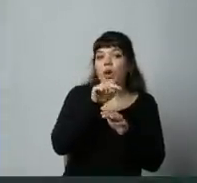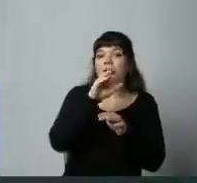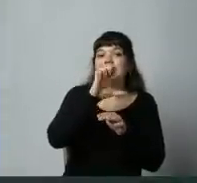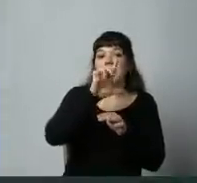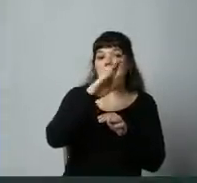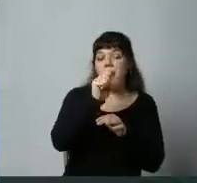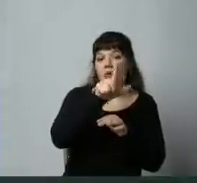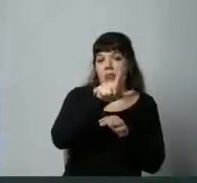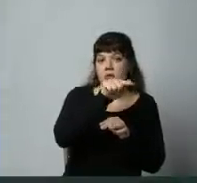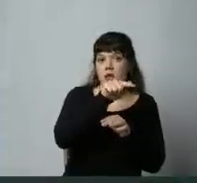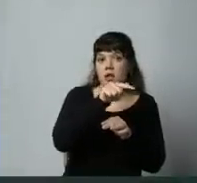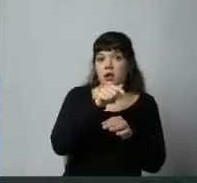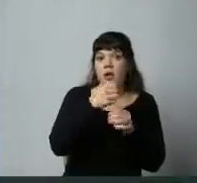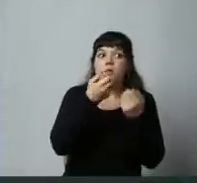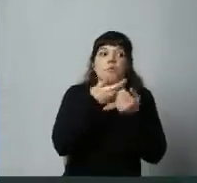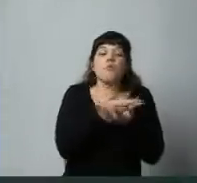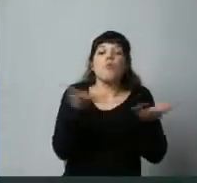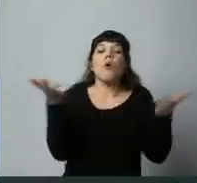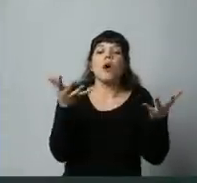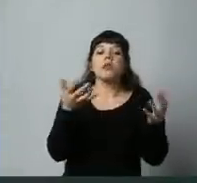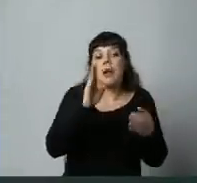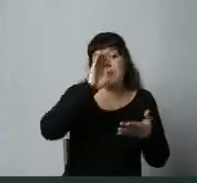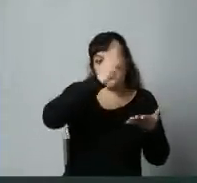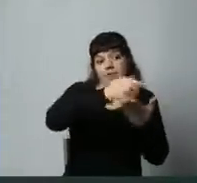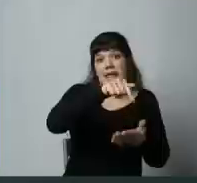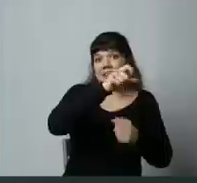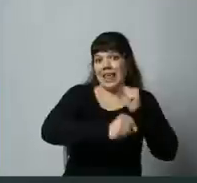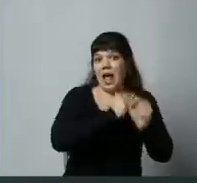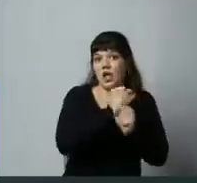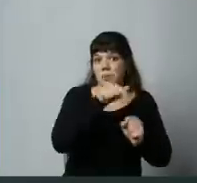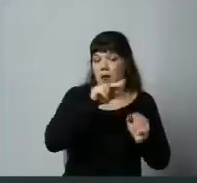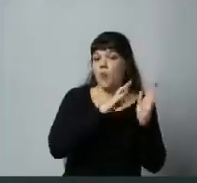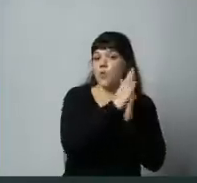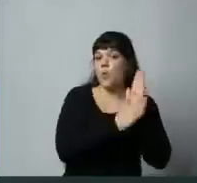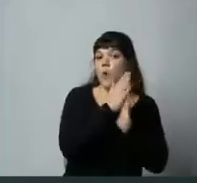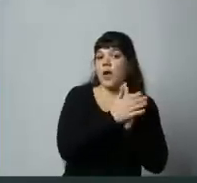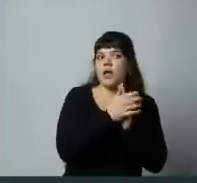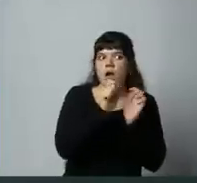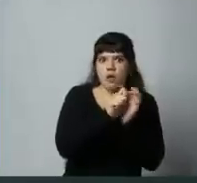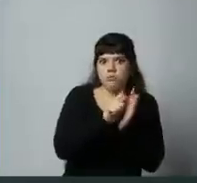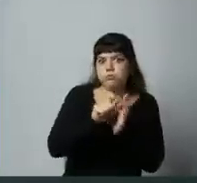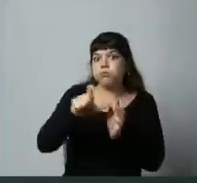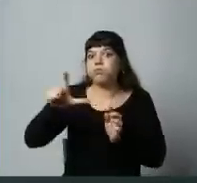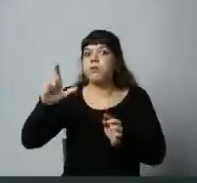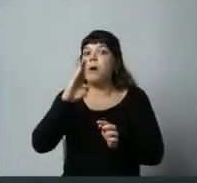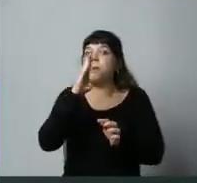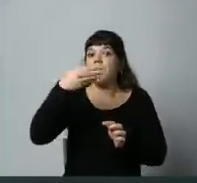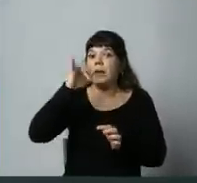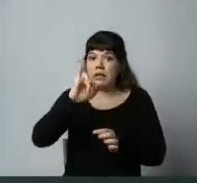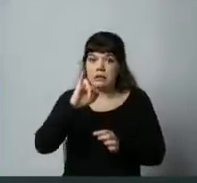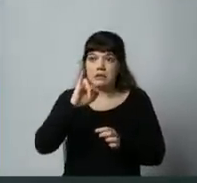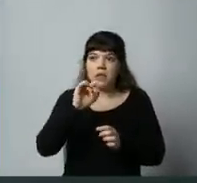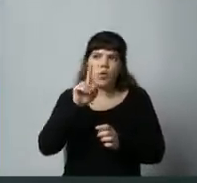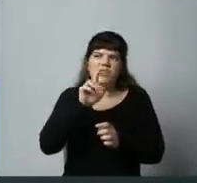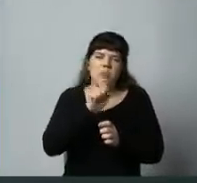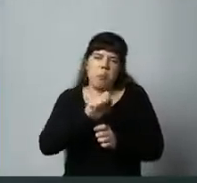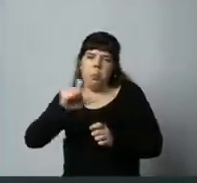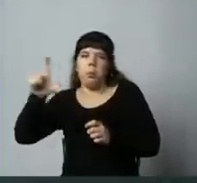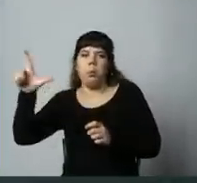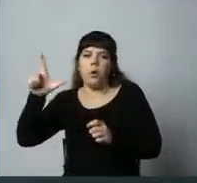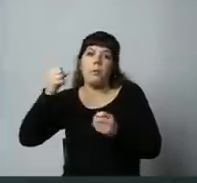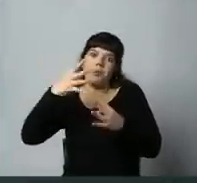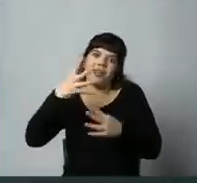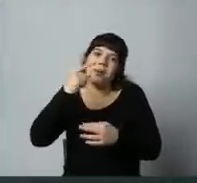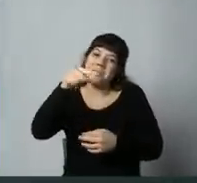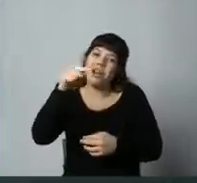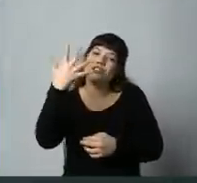cepal proyectó para el final de 2020 para Uruguay un crecimiento del pbi que en realidad no es crecimiento porque es un -